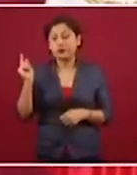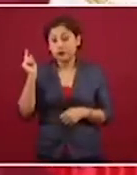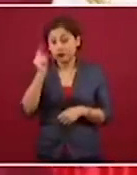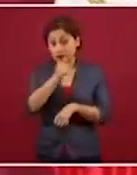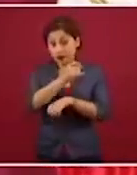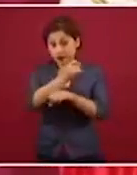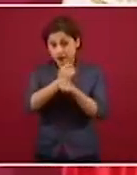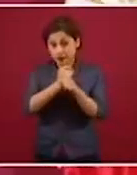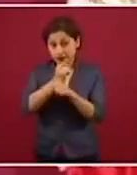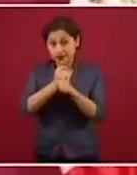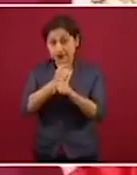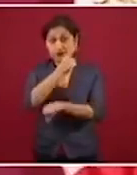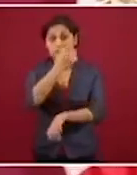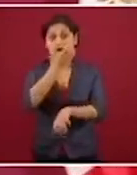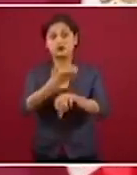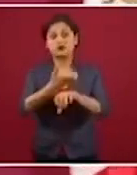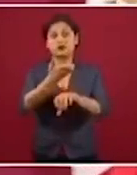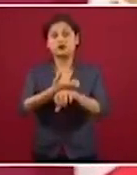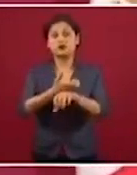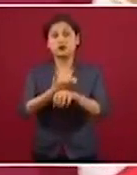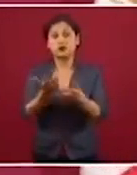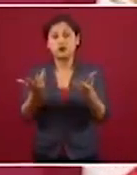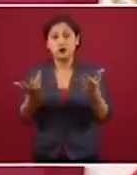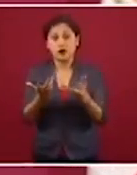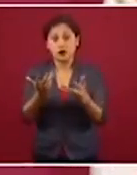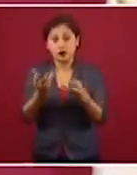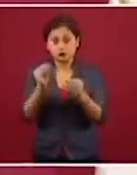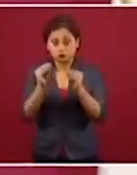en Estados Unidos